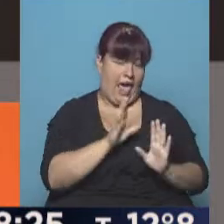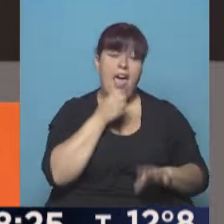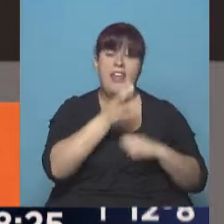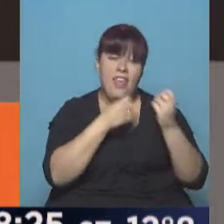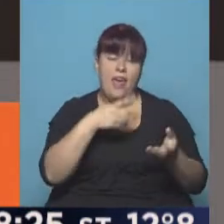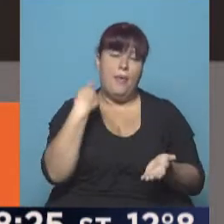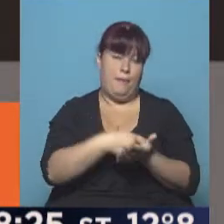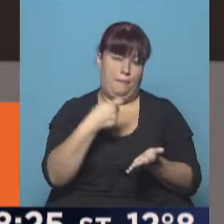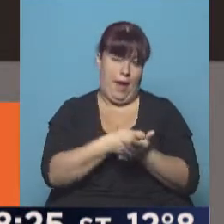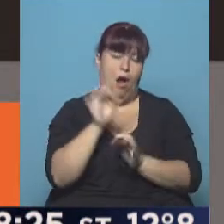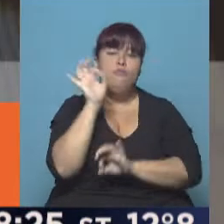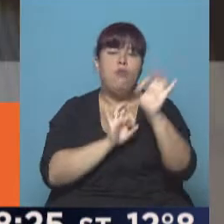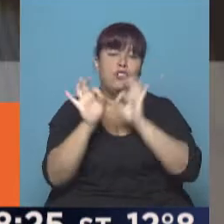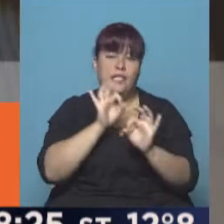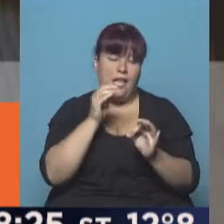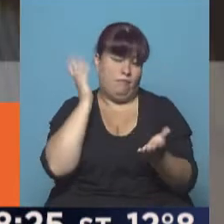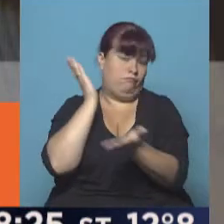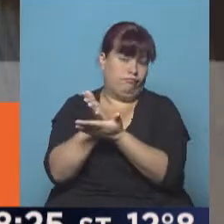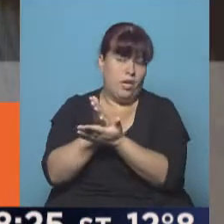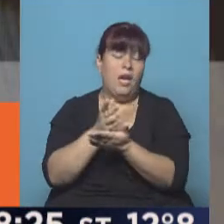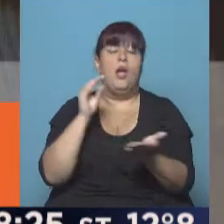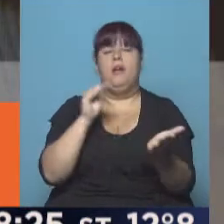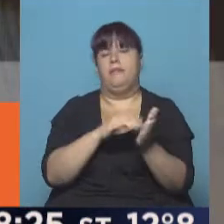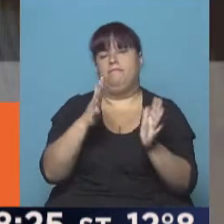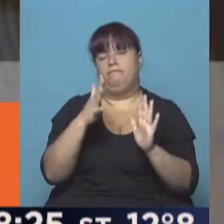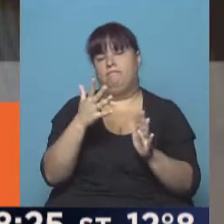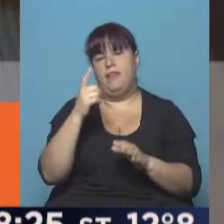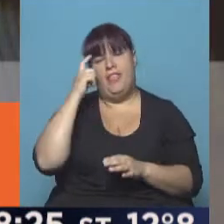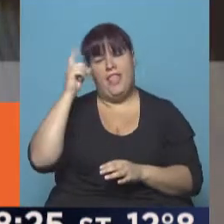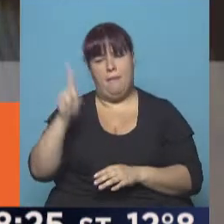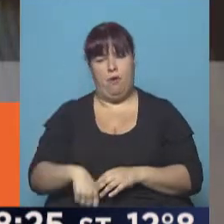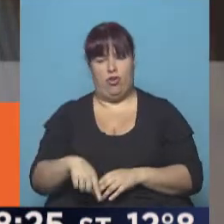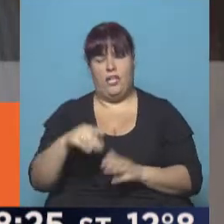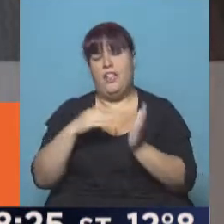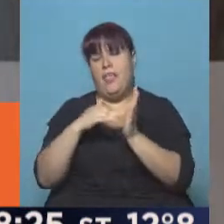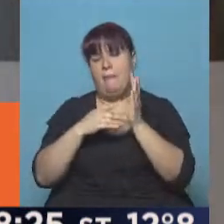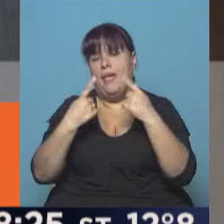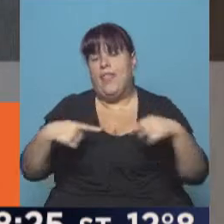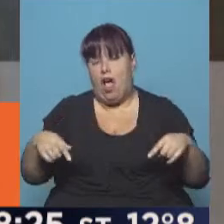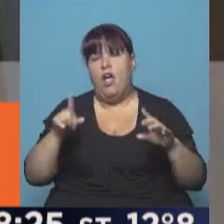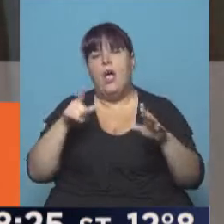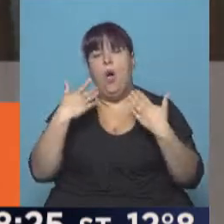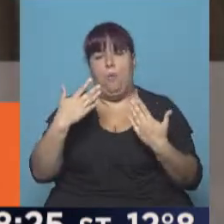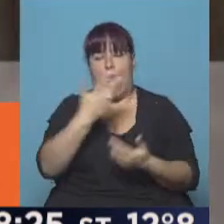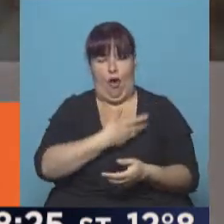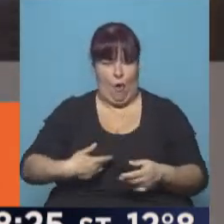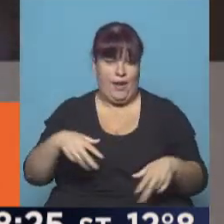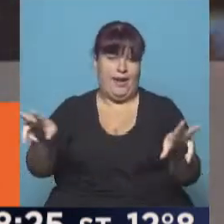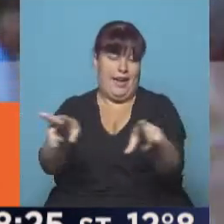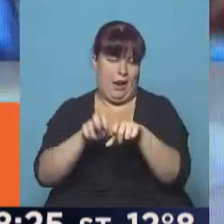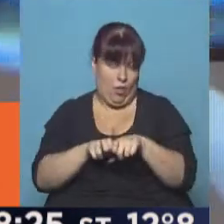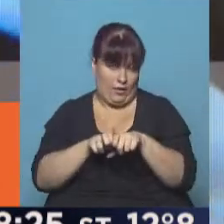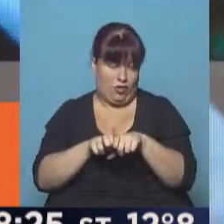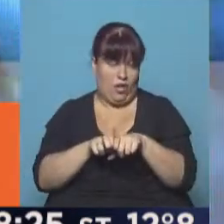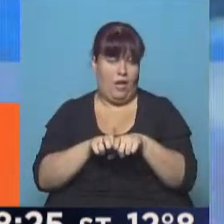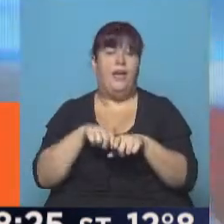van a tener que ir pagando una alícuota, una penalidad que se ubica cercana al 10% según el caso, y eso le va a permitir al gobierno una recaudación. O sea,